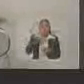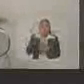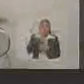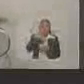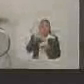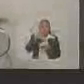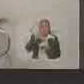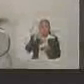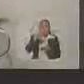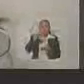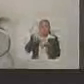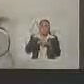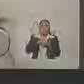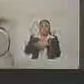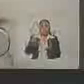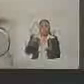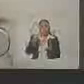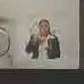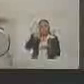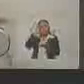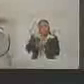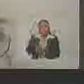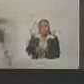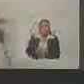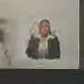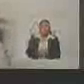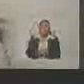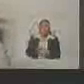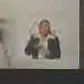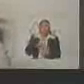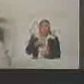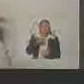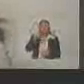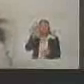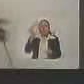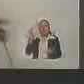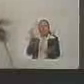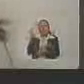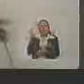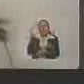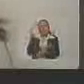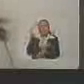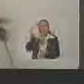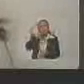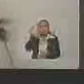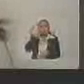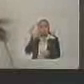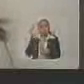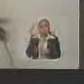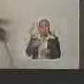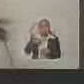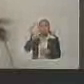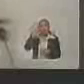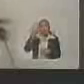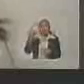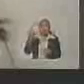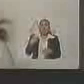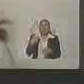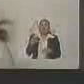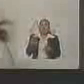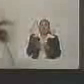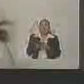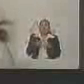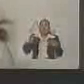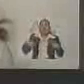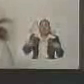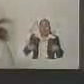alguna de estas propuestas que estamos, porque necesitamos un cambio en Juárez. Y lo digo como vecina, lo digo como empresaria y lo digo